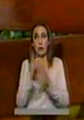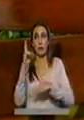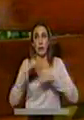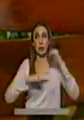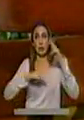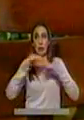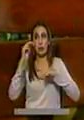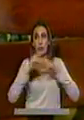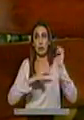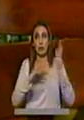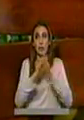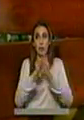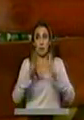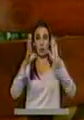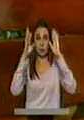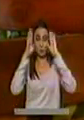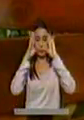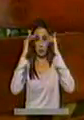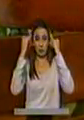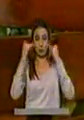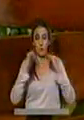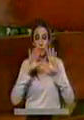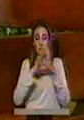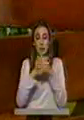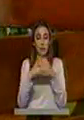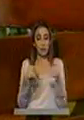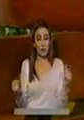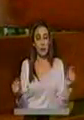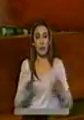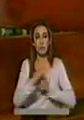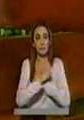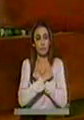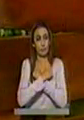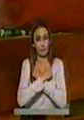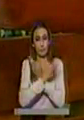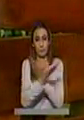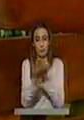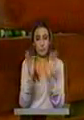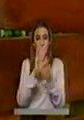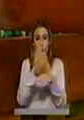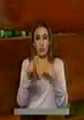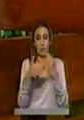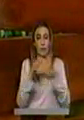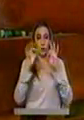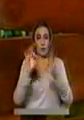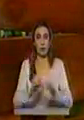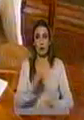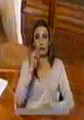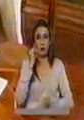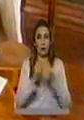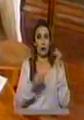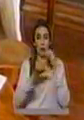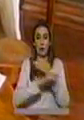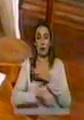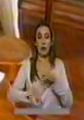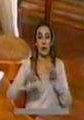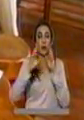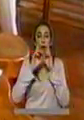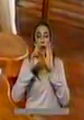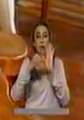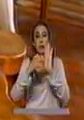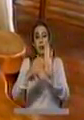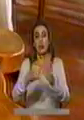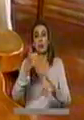infraestructura, uh-huh. Una buena atención, con calidez, con calidad, lógicamente, sí. Y todo eso finalmente va reflejando en resultados